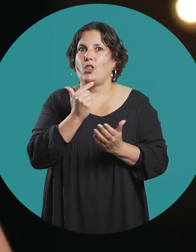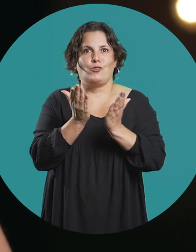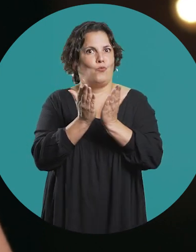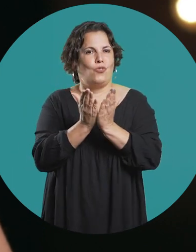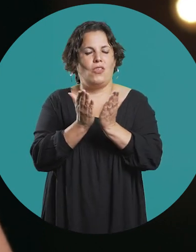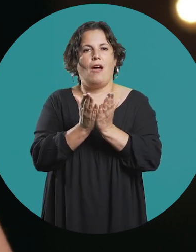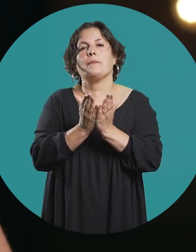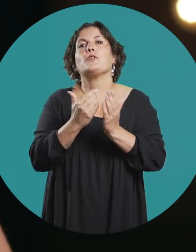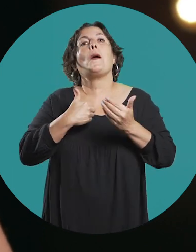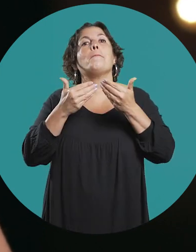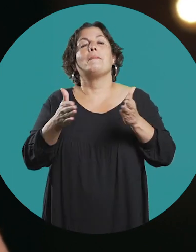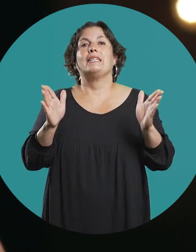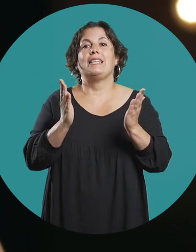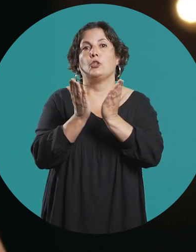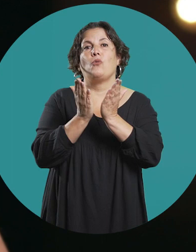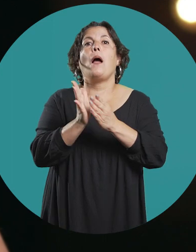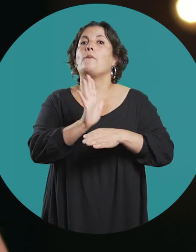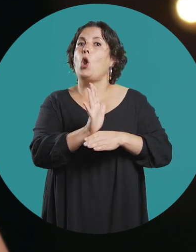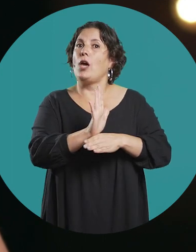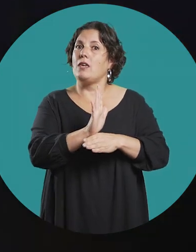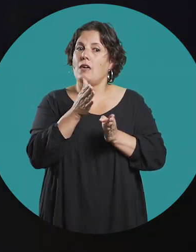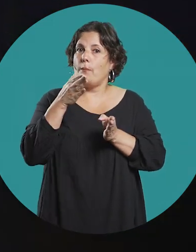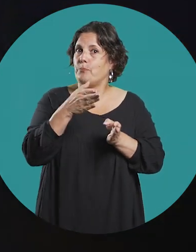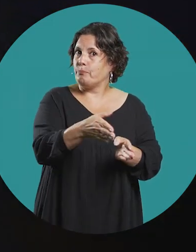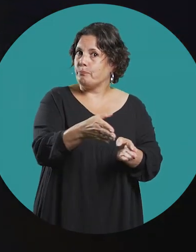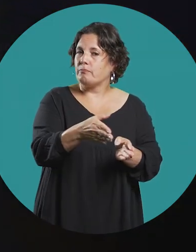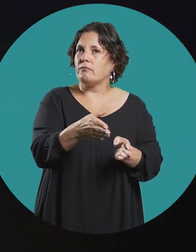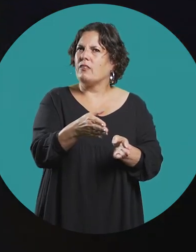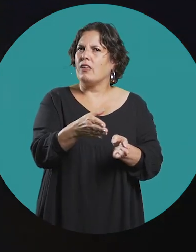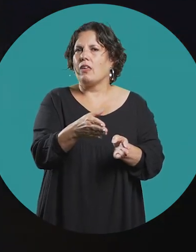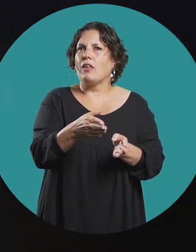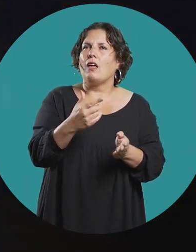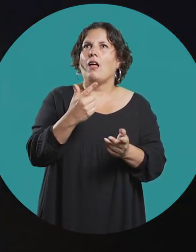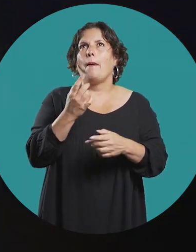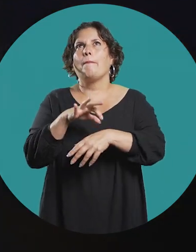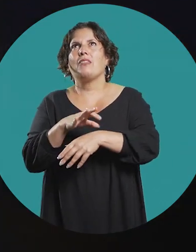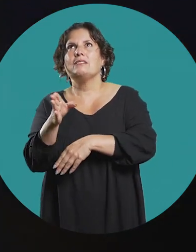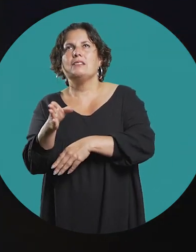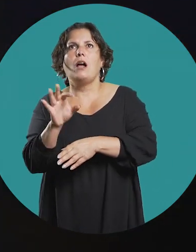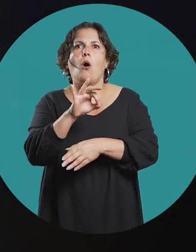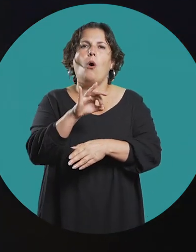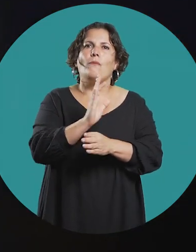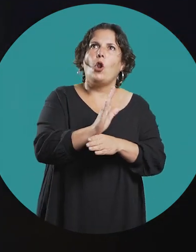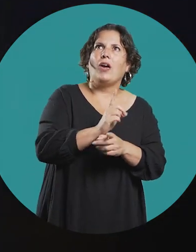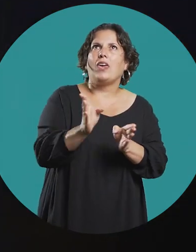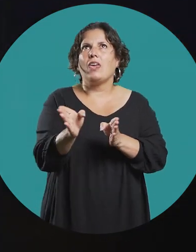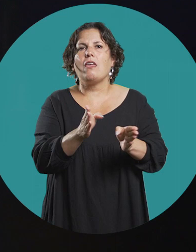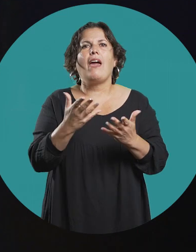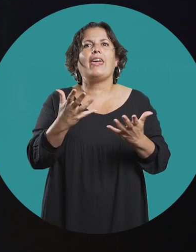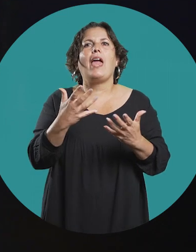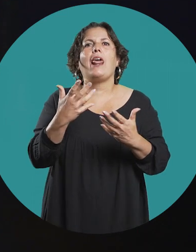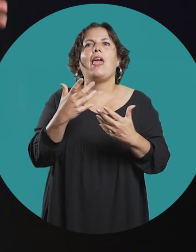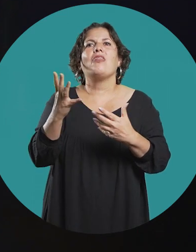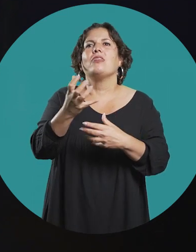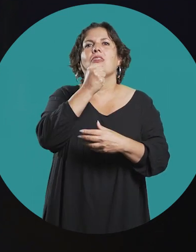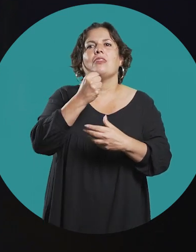montón. Yo empecé a estudiar biología. Estaba como entre medicina, biología, quería encontrar la cura